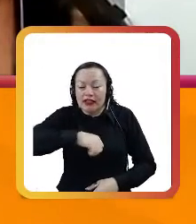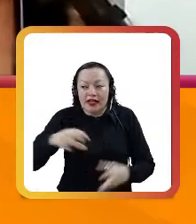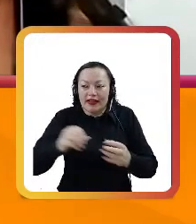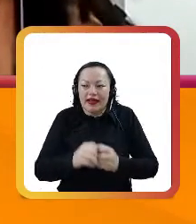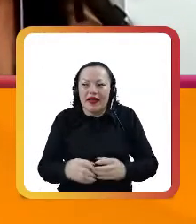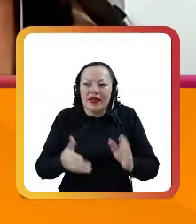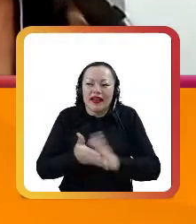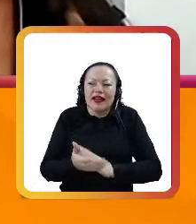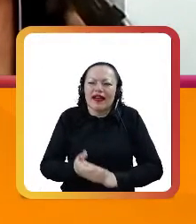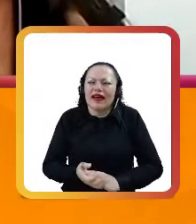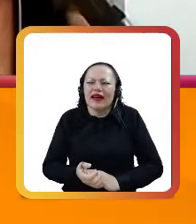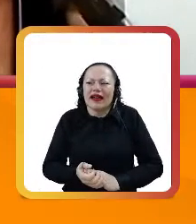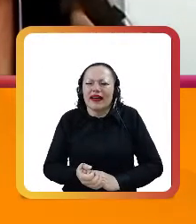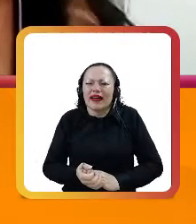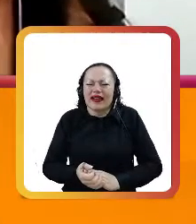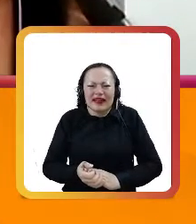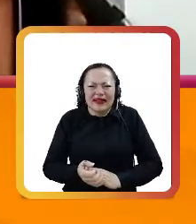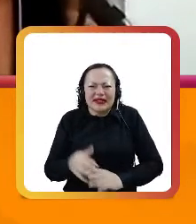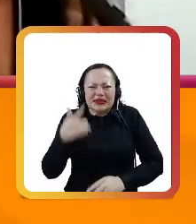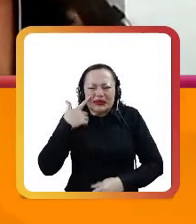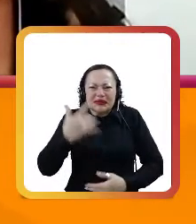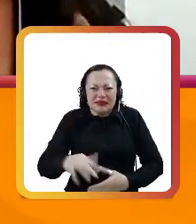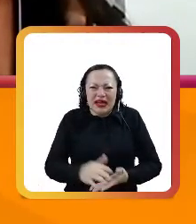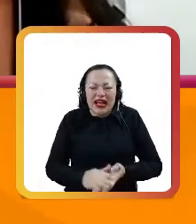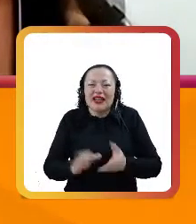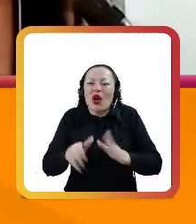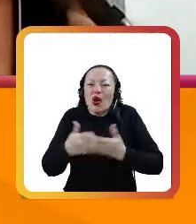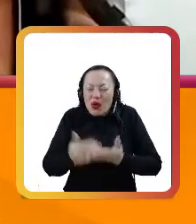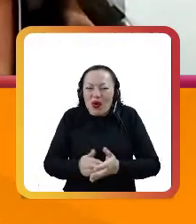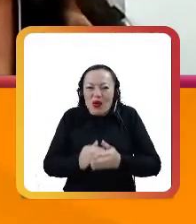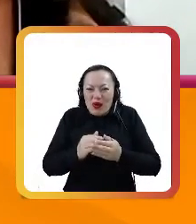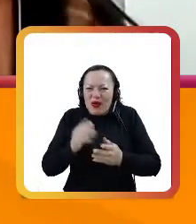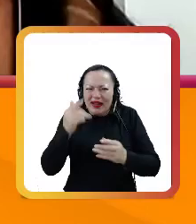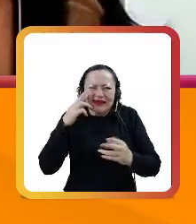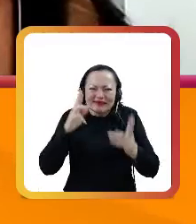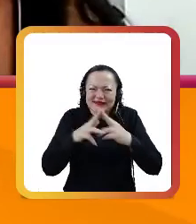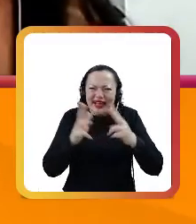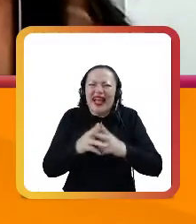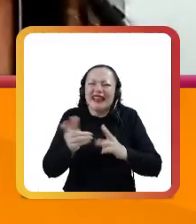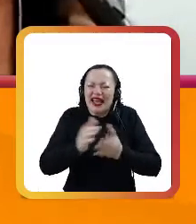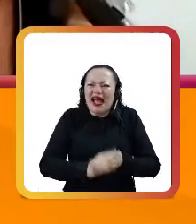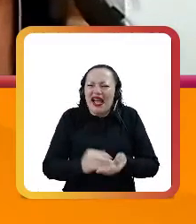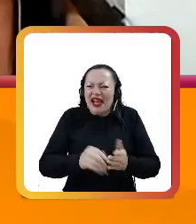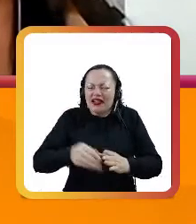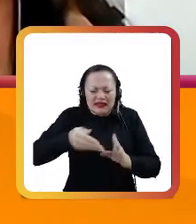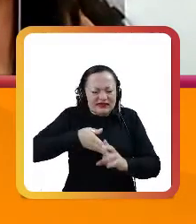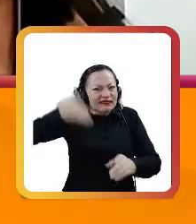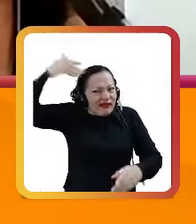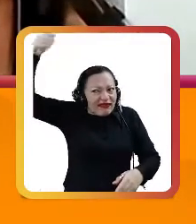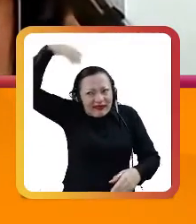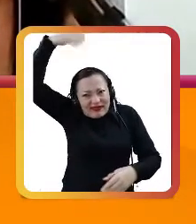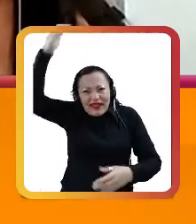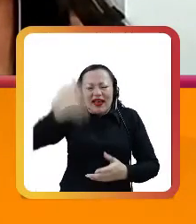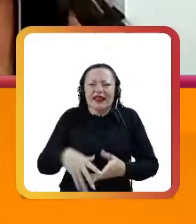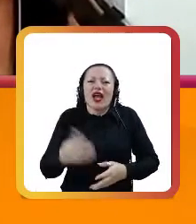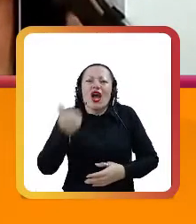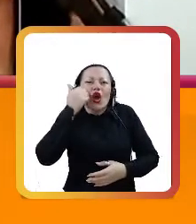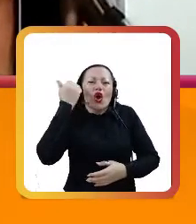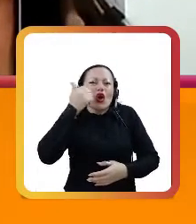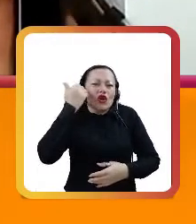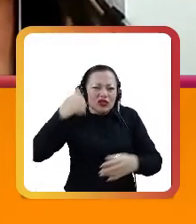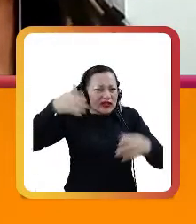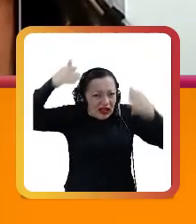De hecho tenía una franja, su pelo se lo pintó como de rosado, no sé qué color sería. Tenía la cabeza rosada, entonces yo